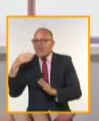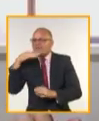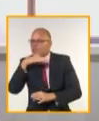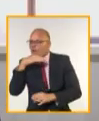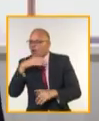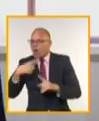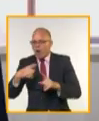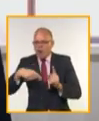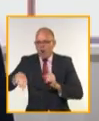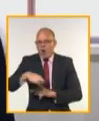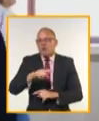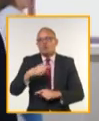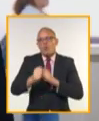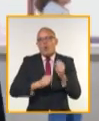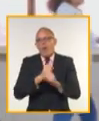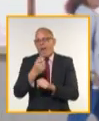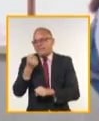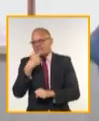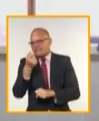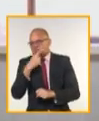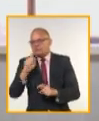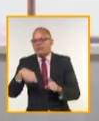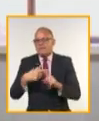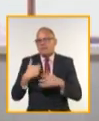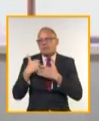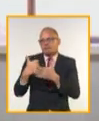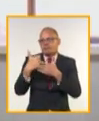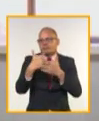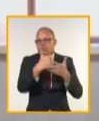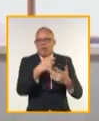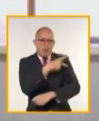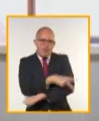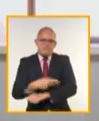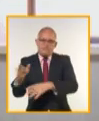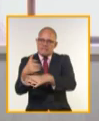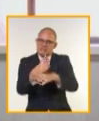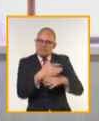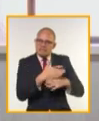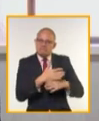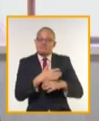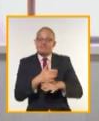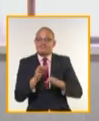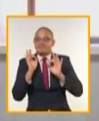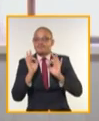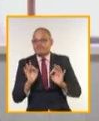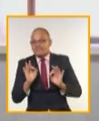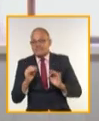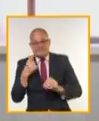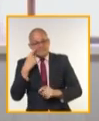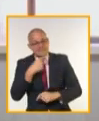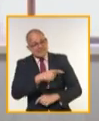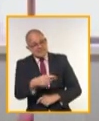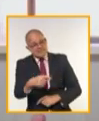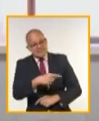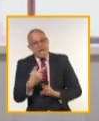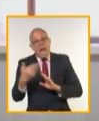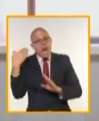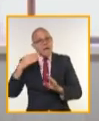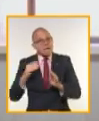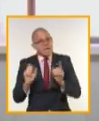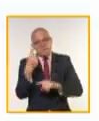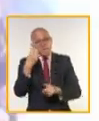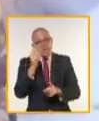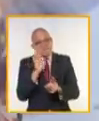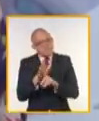biomedicina y en la cooperación internacional médica. Han sido como un pionero de los países del